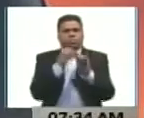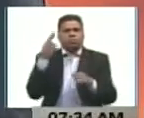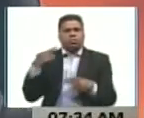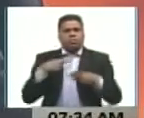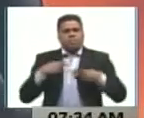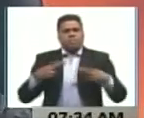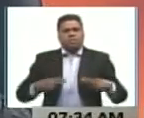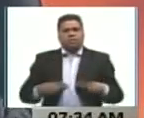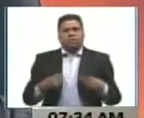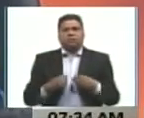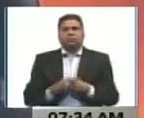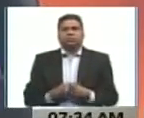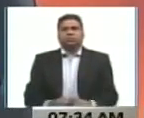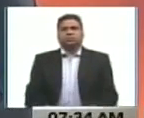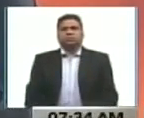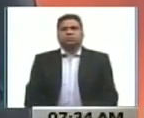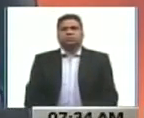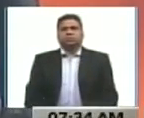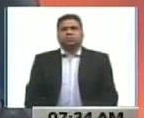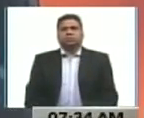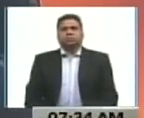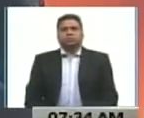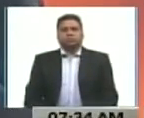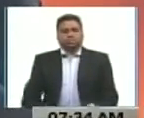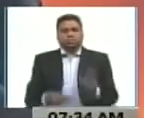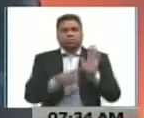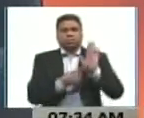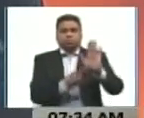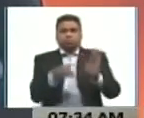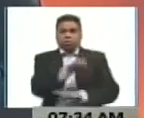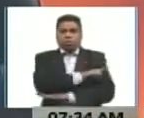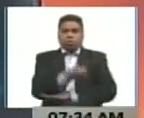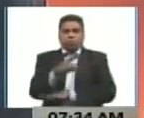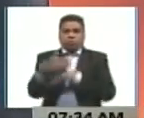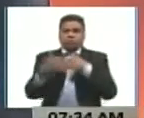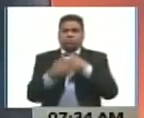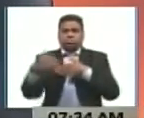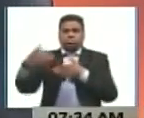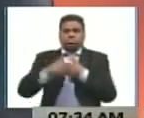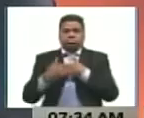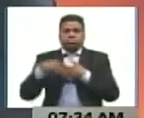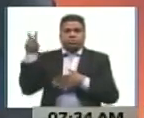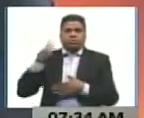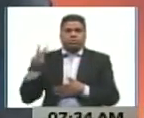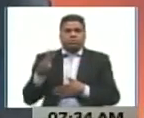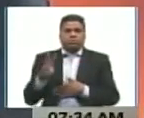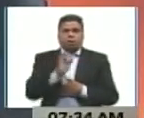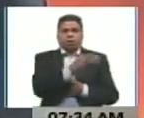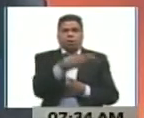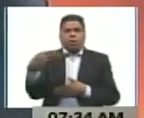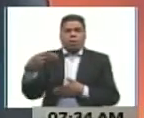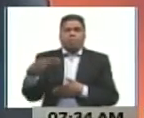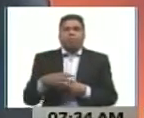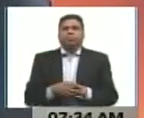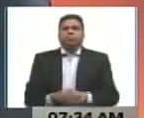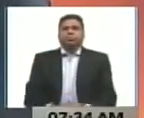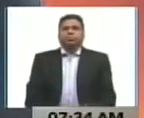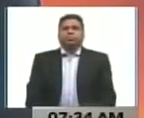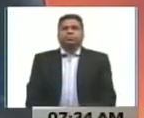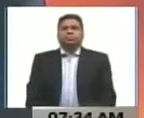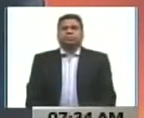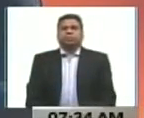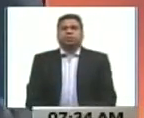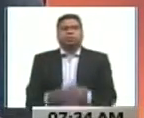la ratificación del decreto infame contra Venezuela, promulgado por el presidente Barack Obama.